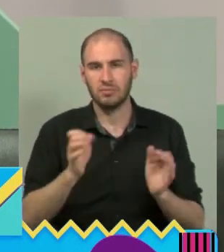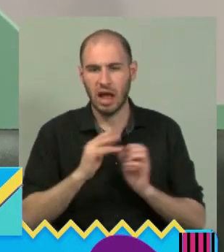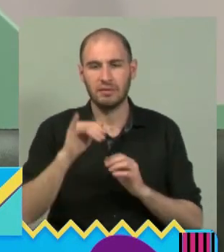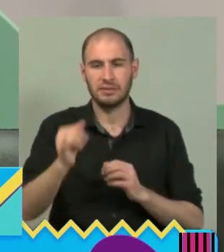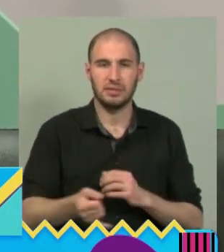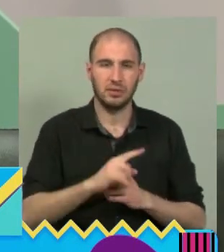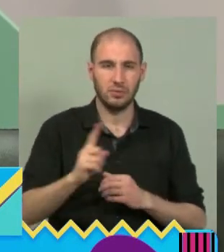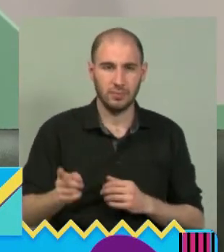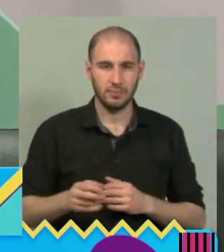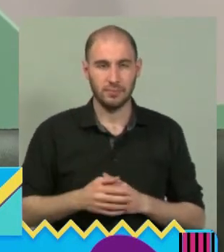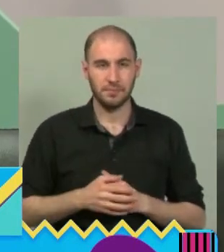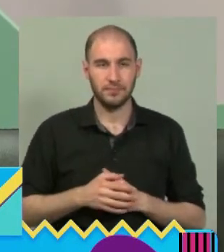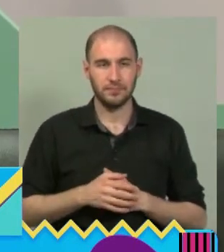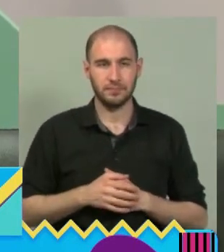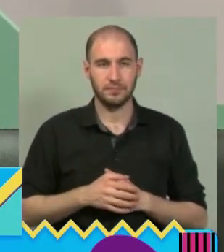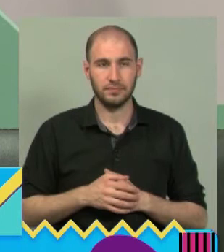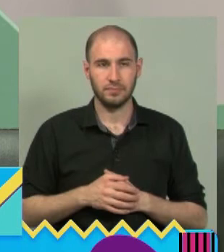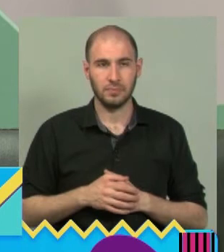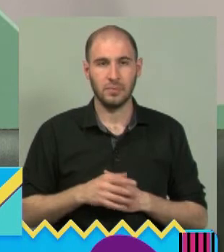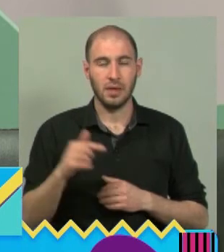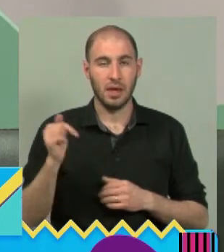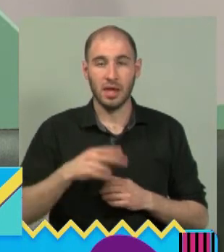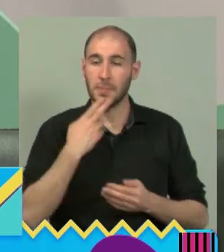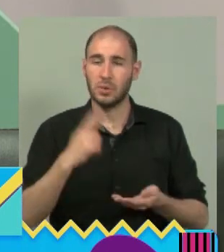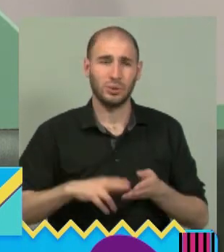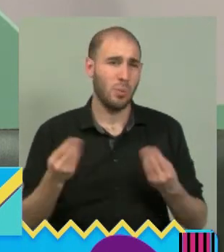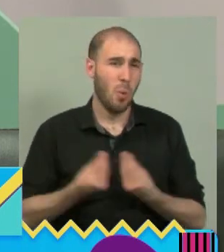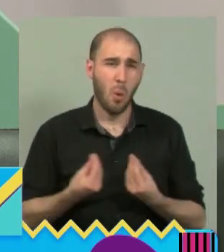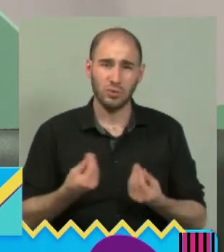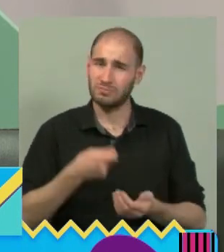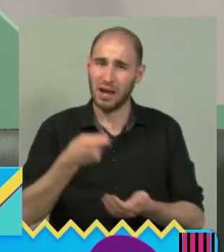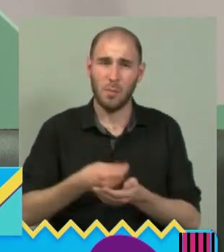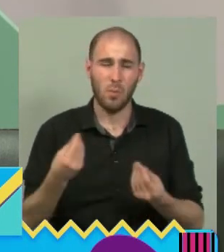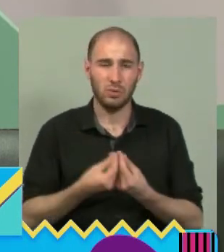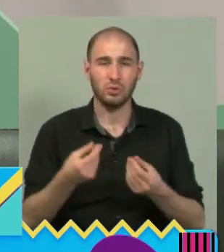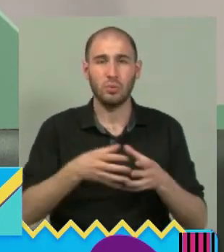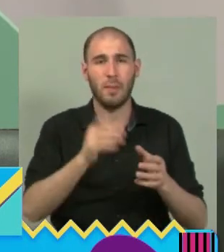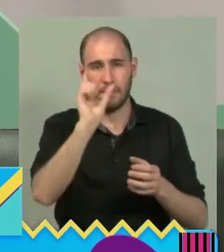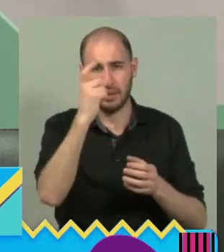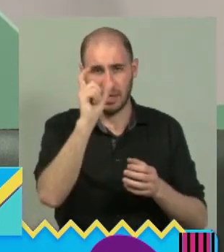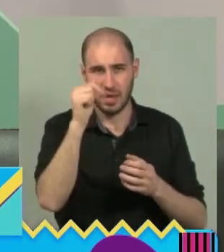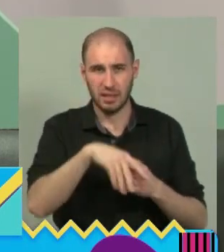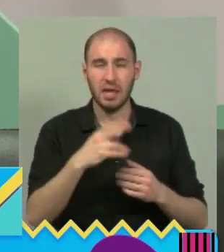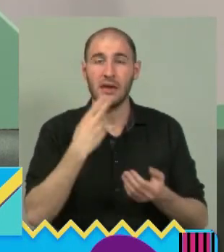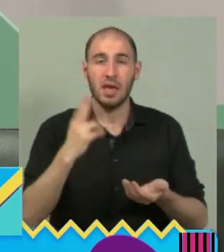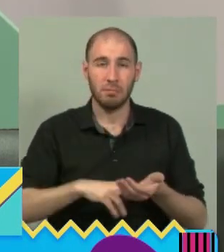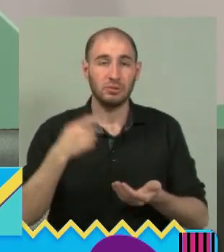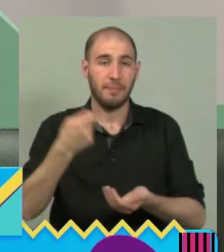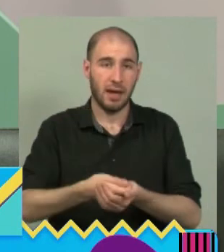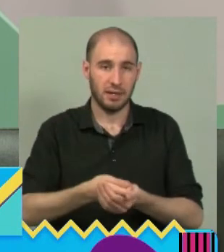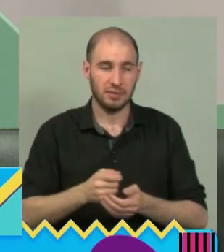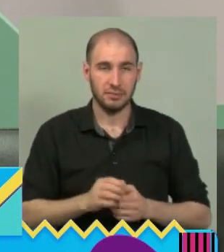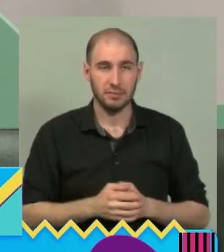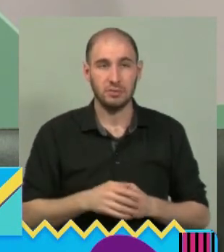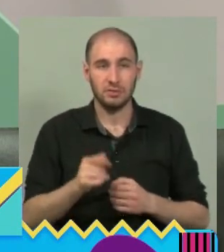discutibles, creemos que son muchos los impuestos que se tributan por parte de las mineras, y más allá de los impuestos que tributan, que